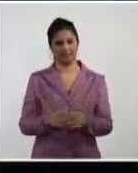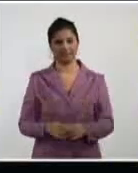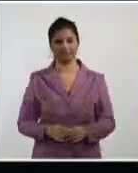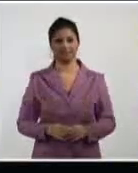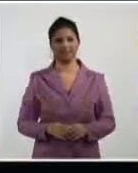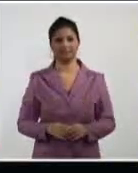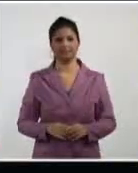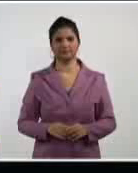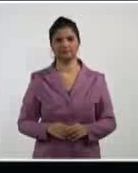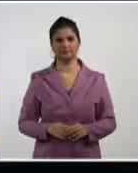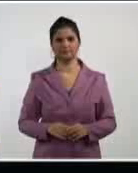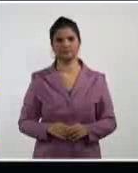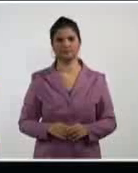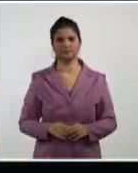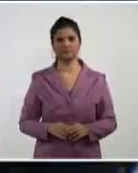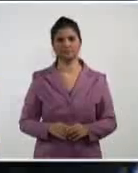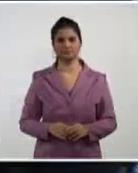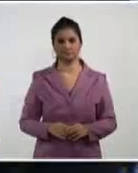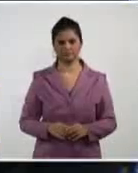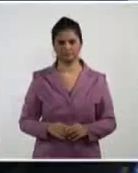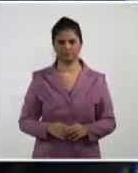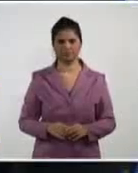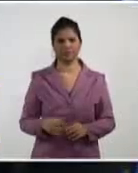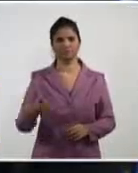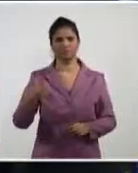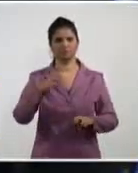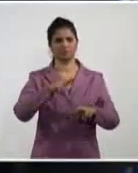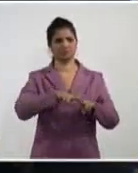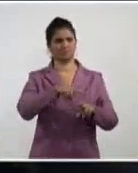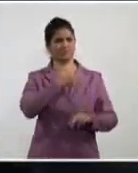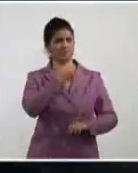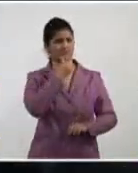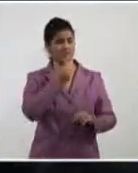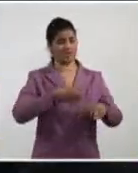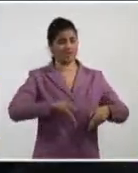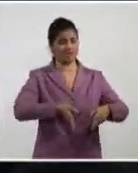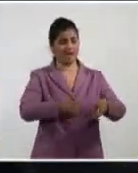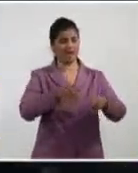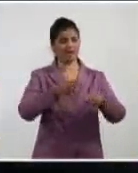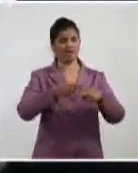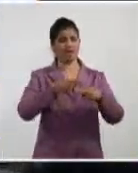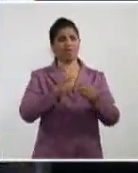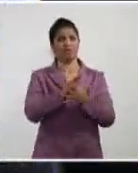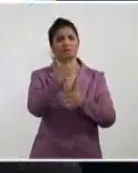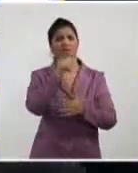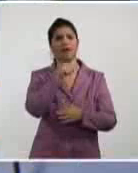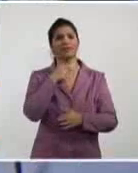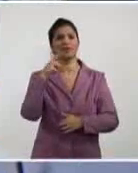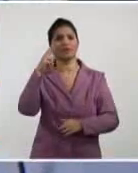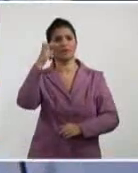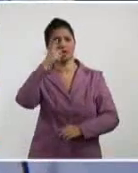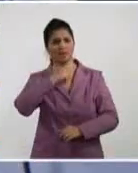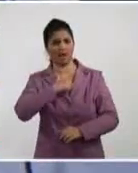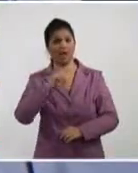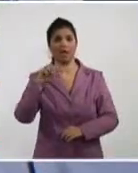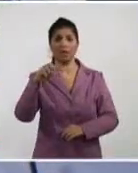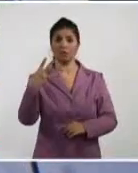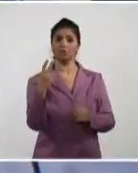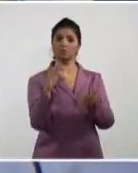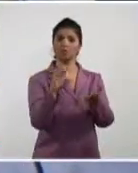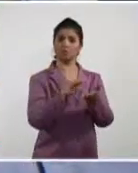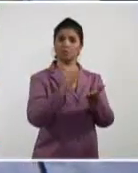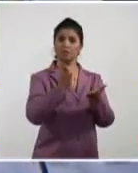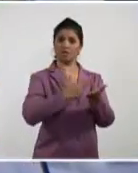La calle de madera de La Habana Vieja acogió este último sábado del libro de 2023 dos textos que abrazan el